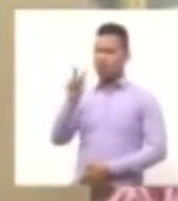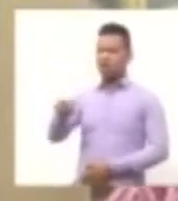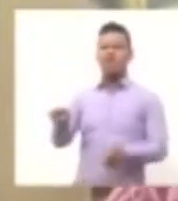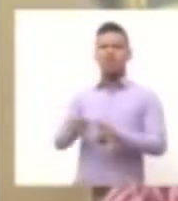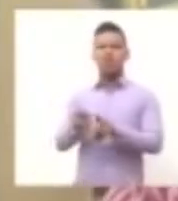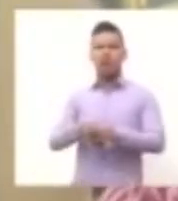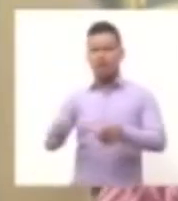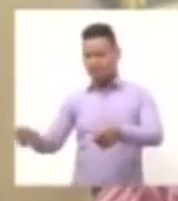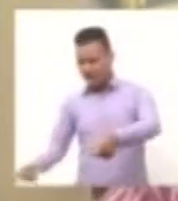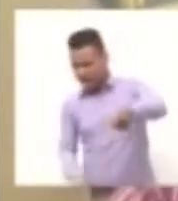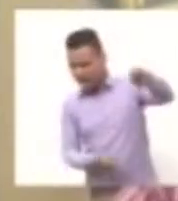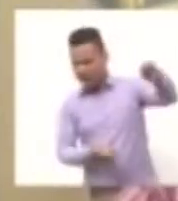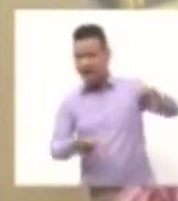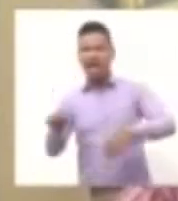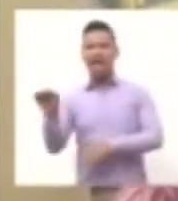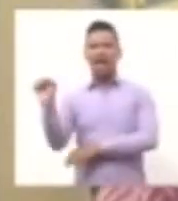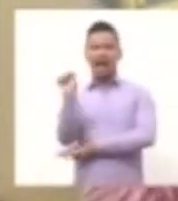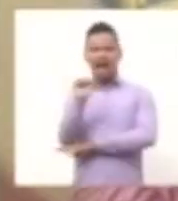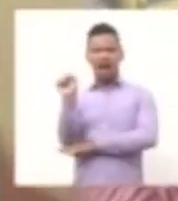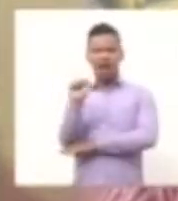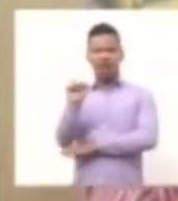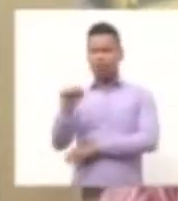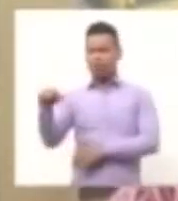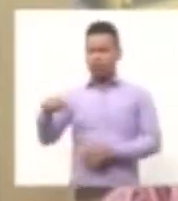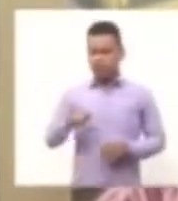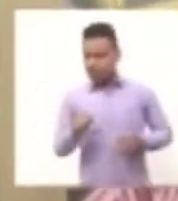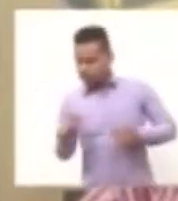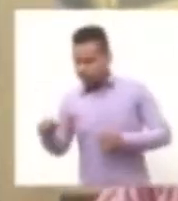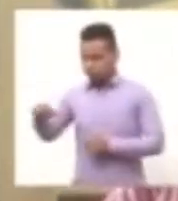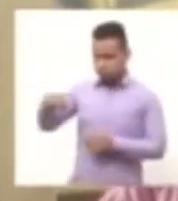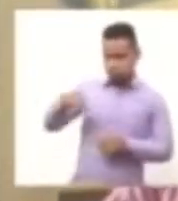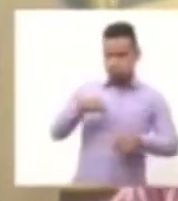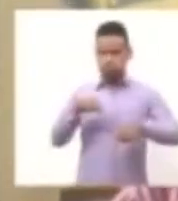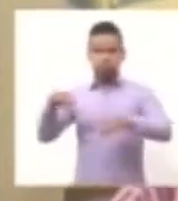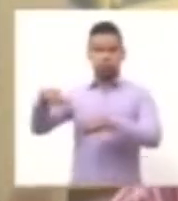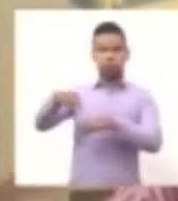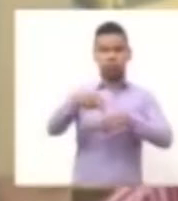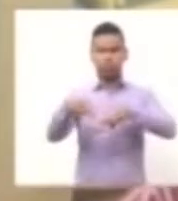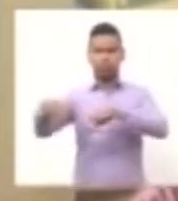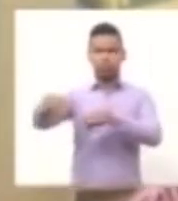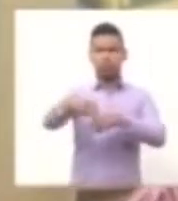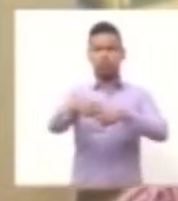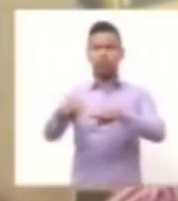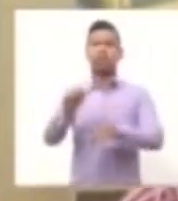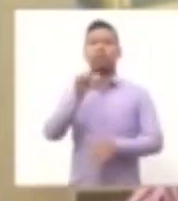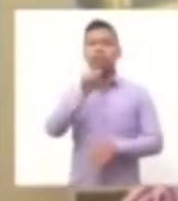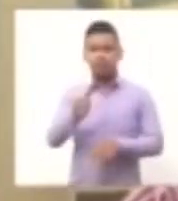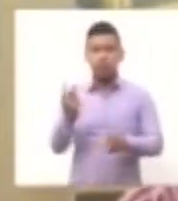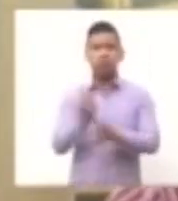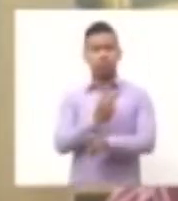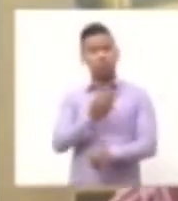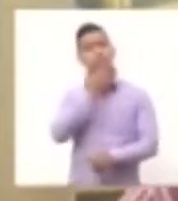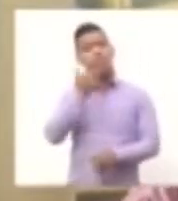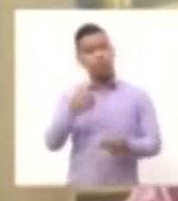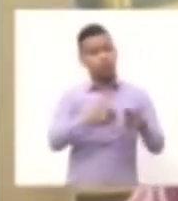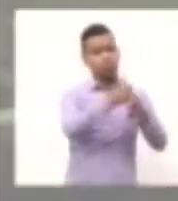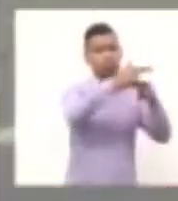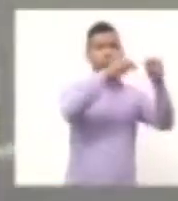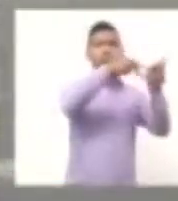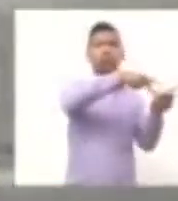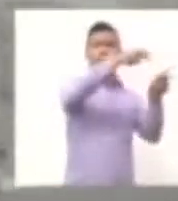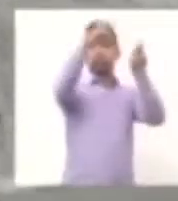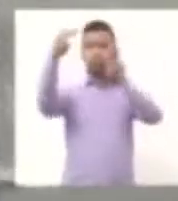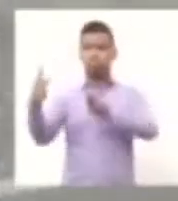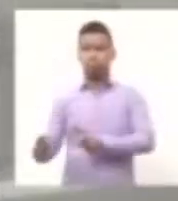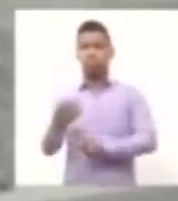carros. Aquí va a haber más accidentes, pero deben terminar eso con los puentes peatonales para evitar que sigan ocasionándose esos accidentes. En